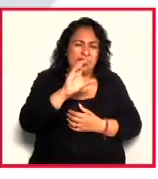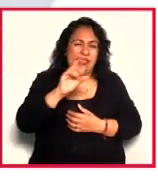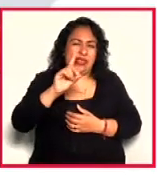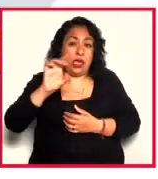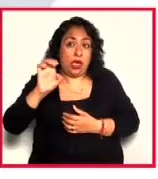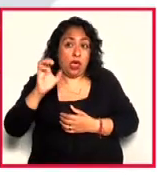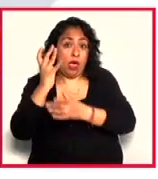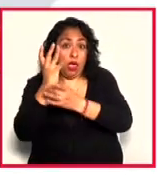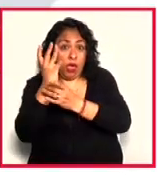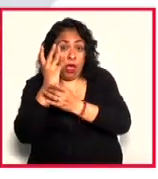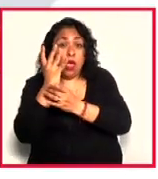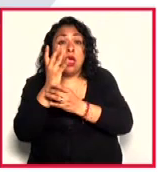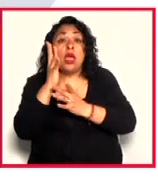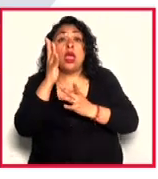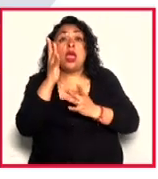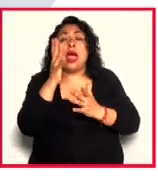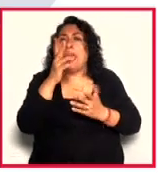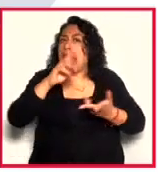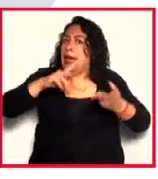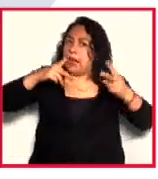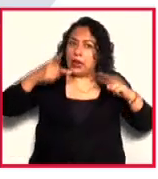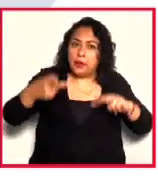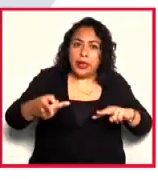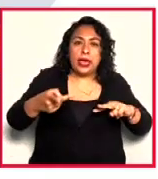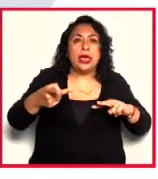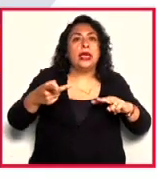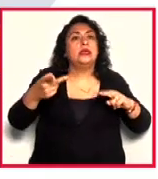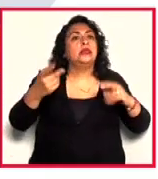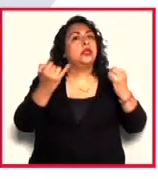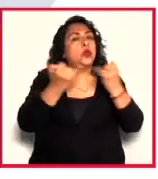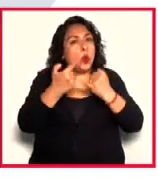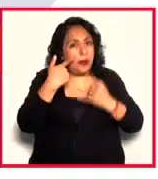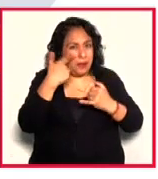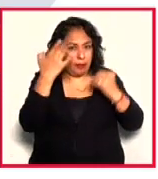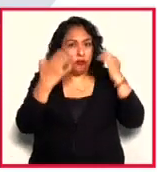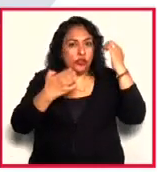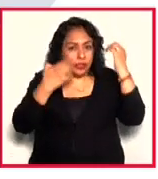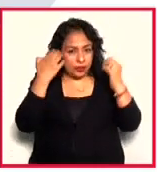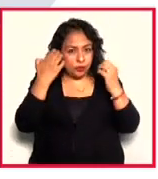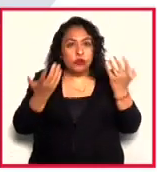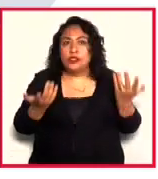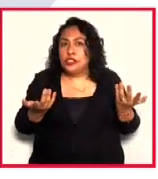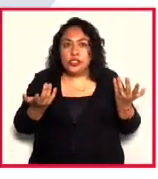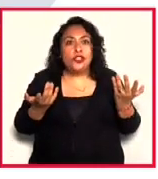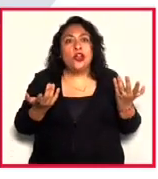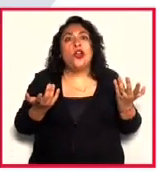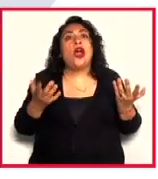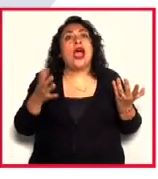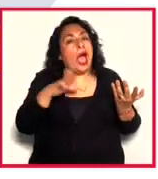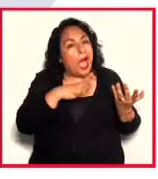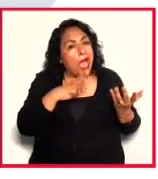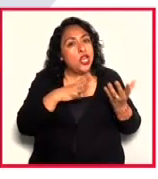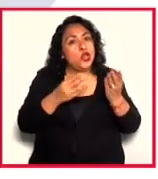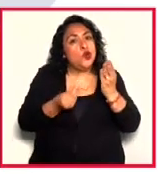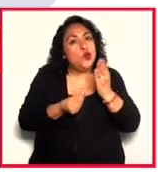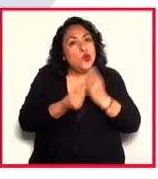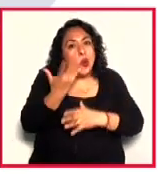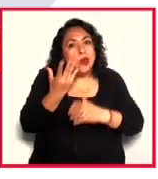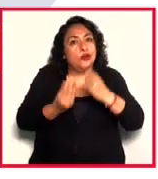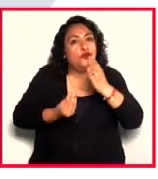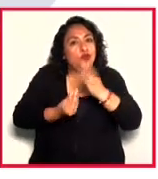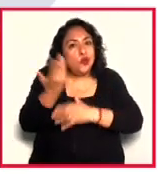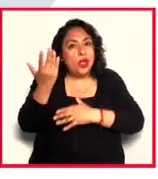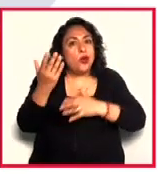anuncia es que, por el contrario, y en la exposición también se da cuenta de esto, se van a generar millones y